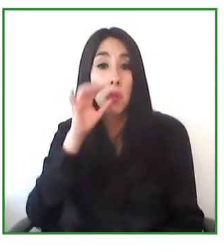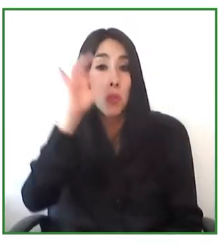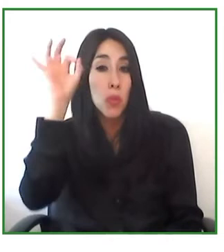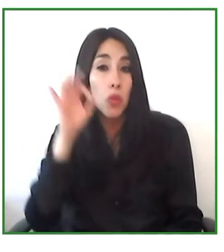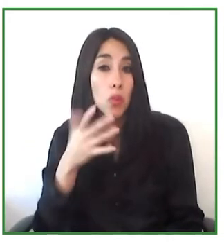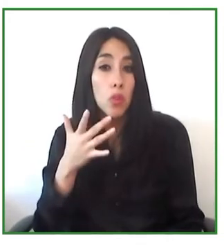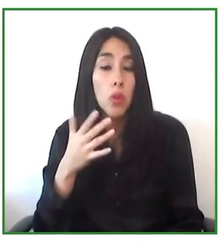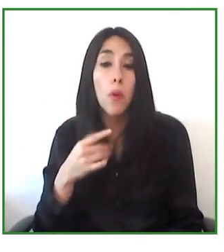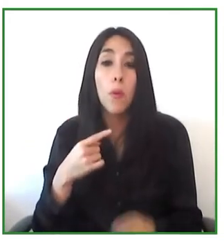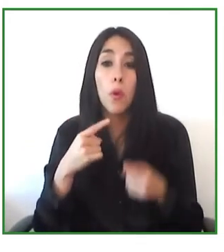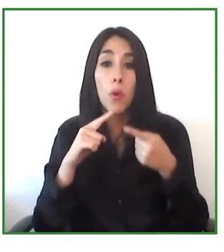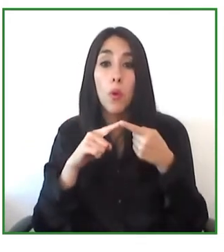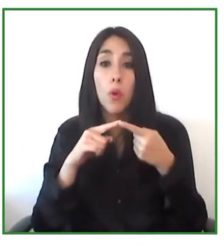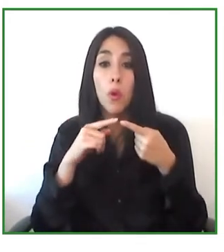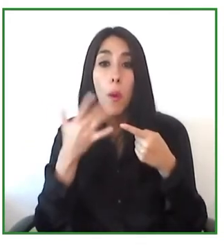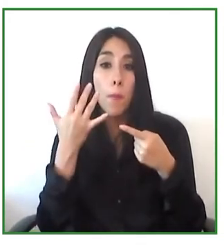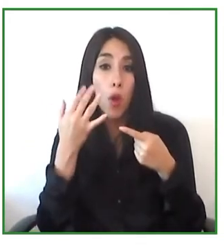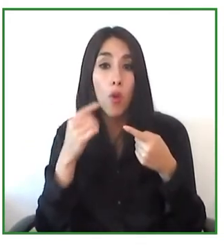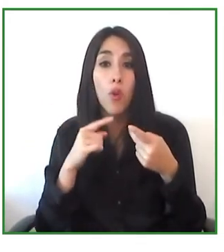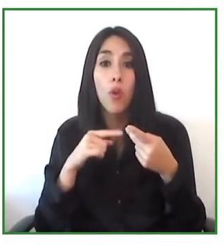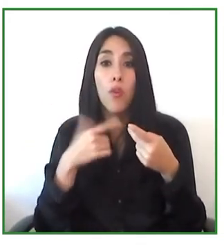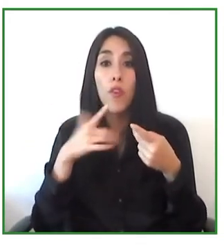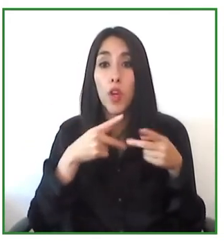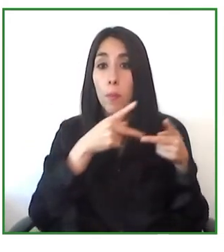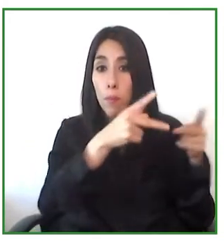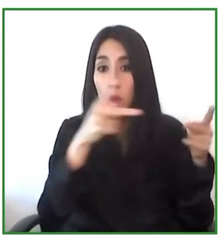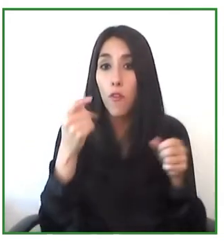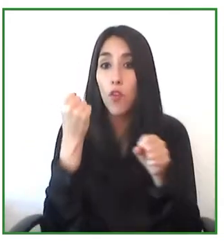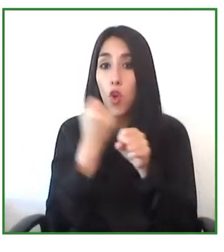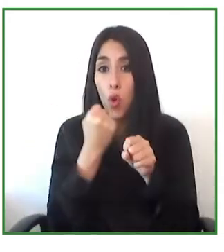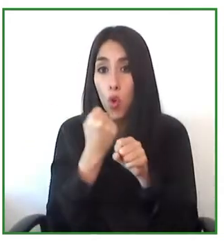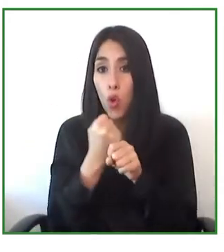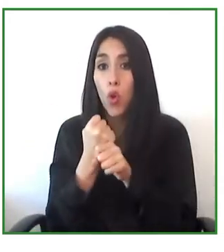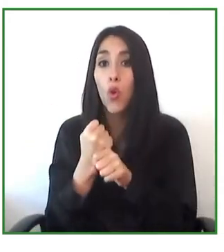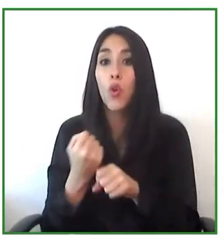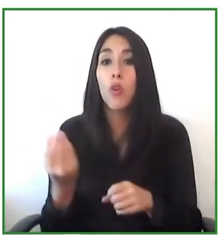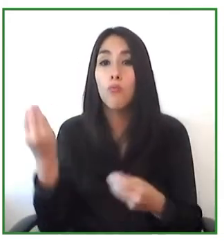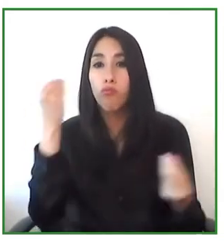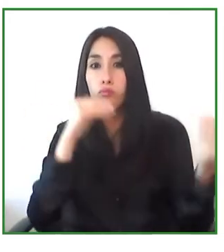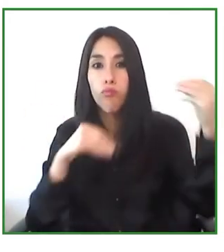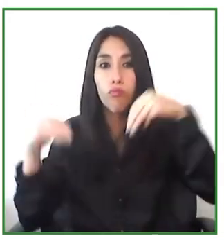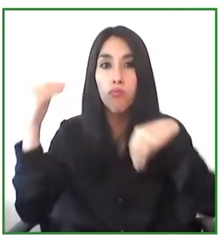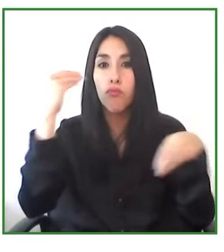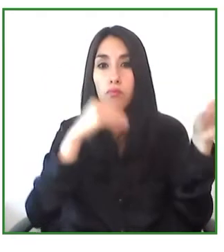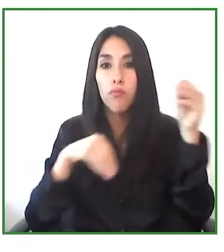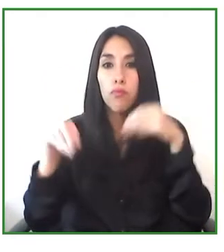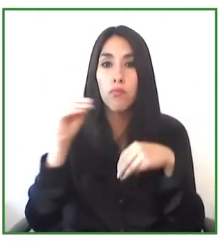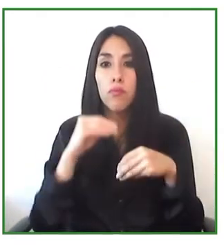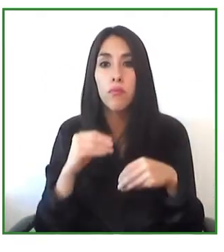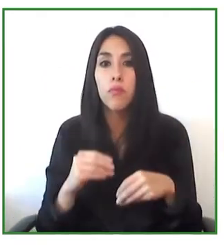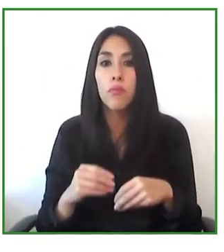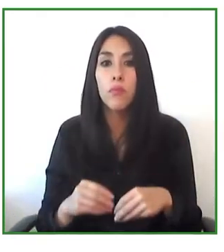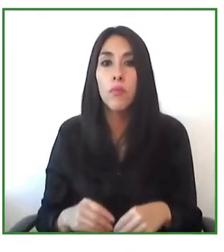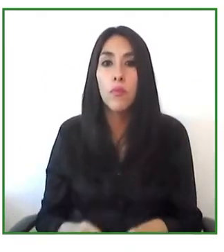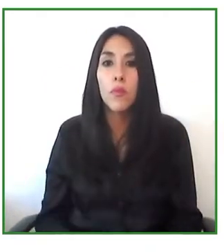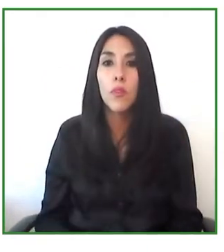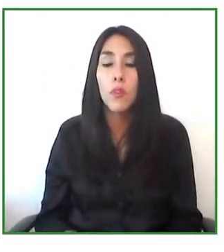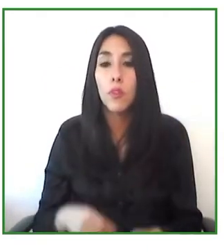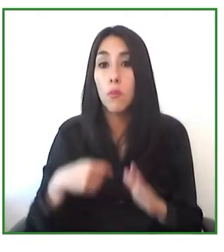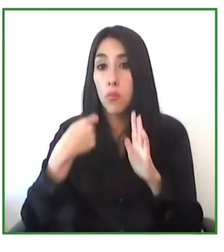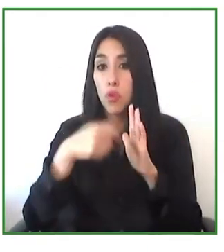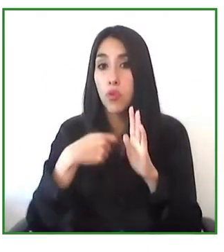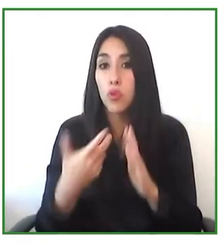trabajo en los que se implementa un producto de apoyo en 3D. También se mide el grado de satisfacción de esa persona, de la empresa,